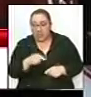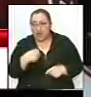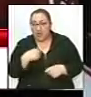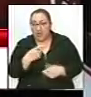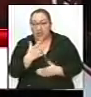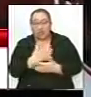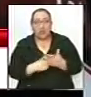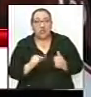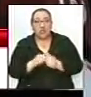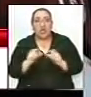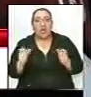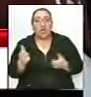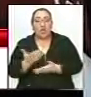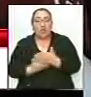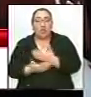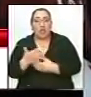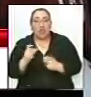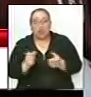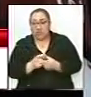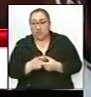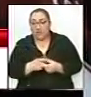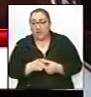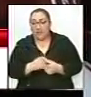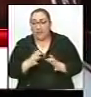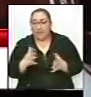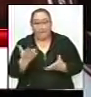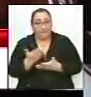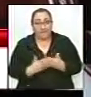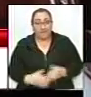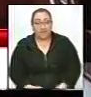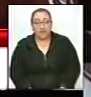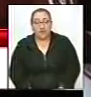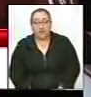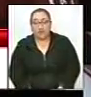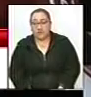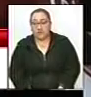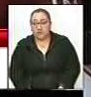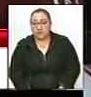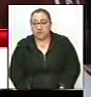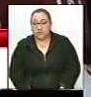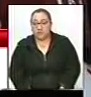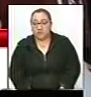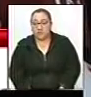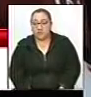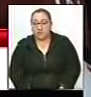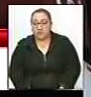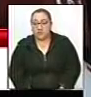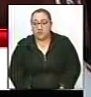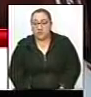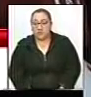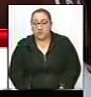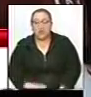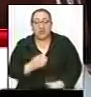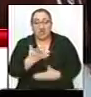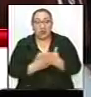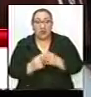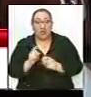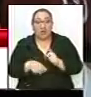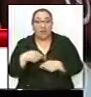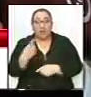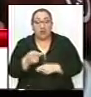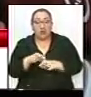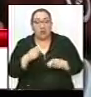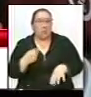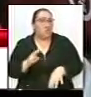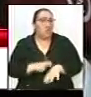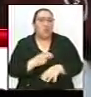que exonerarse de trámite de comisión y no existía tal exoneración. Si es que esa exoneración está lista para el próximo Pleno, no